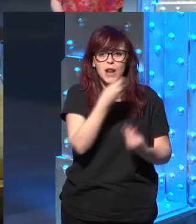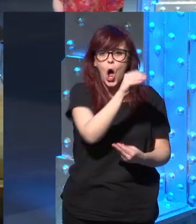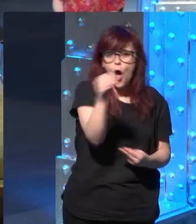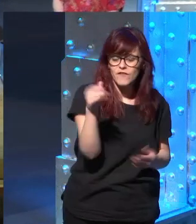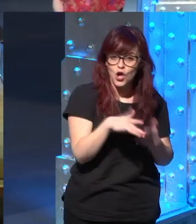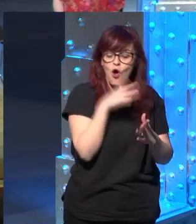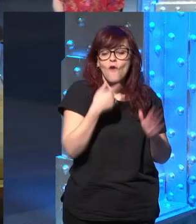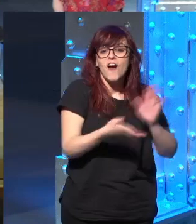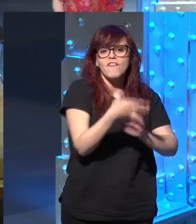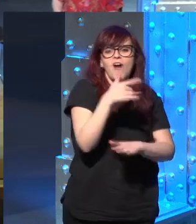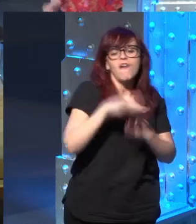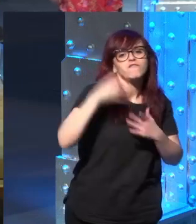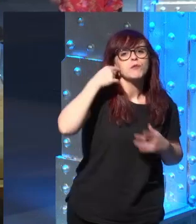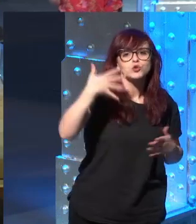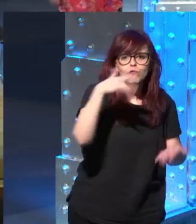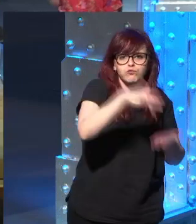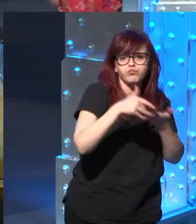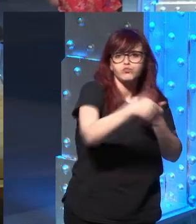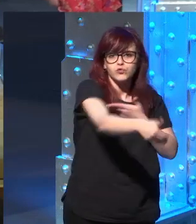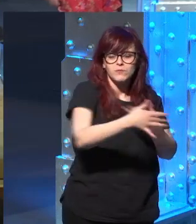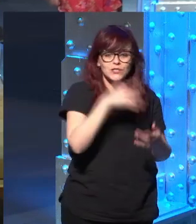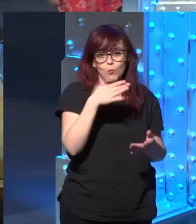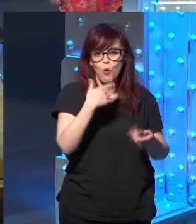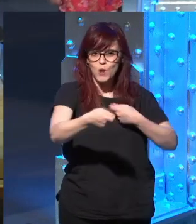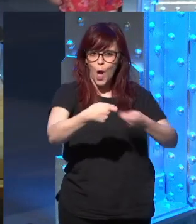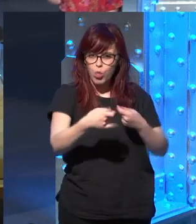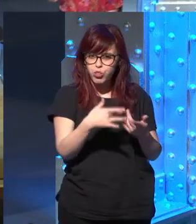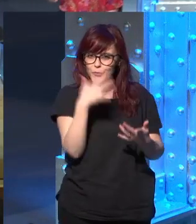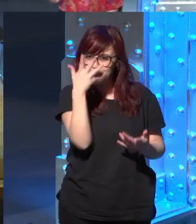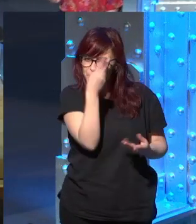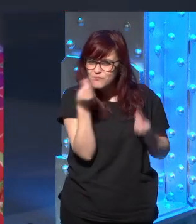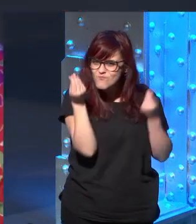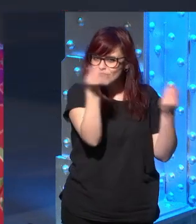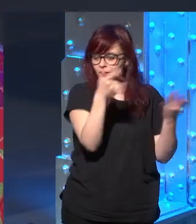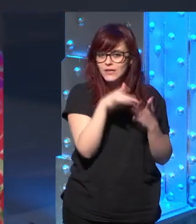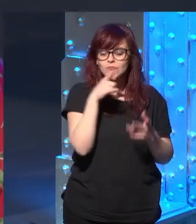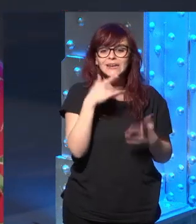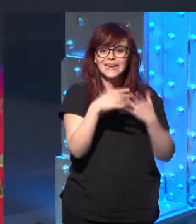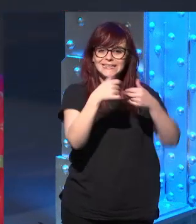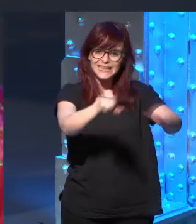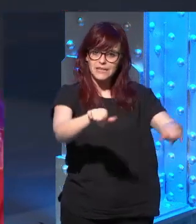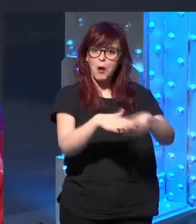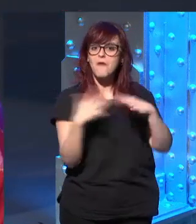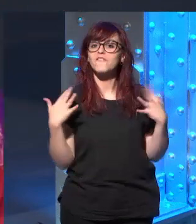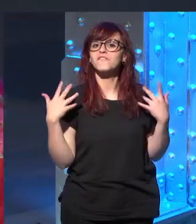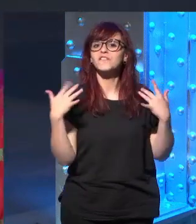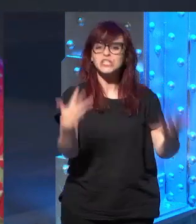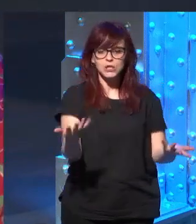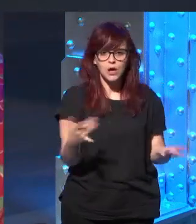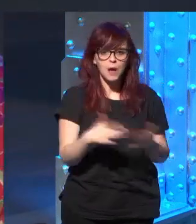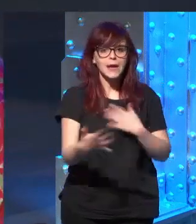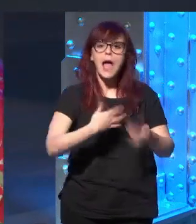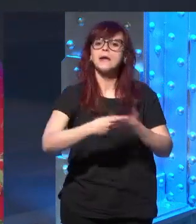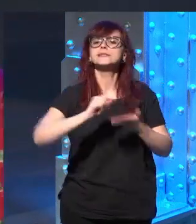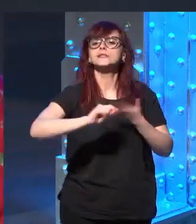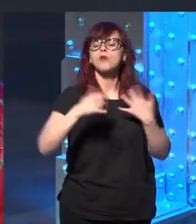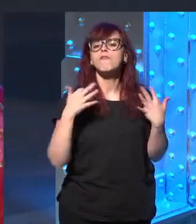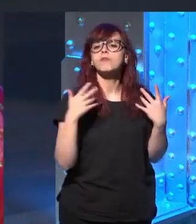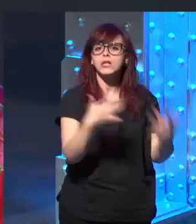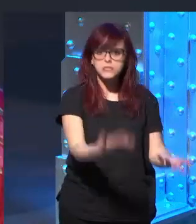final es casi como si habláramos, hay un elogio envenenado, que es esto de esta etiqueta de la frescura, ¿no? Uh-huh. ¿Qué escritura tan